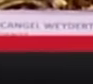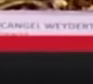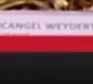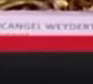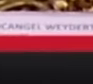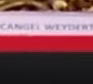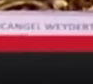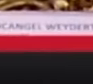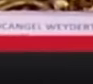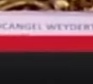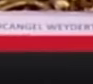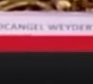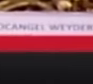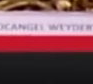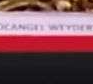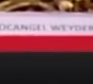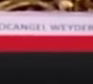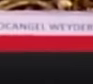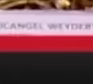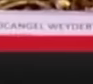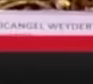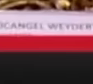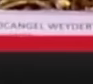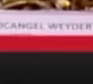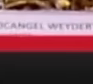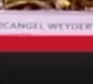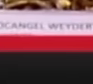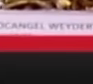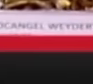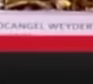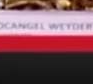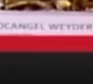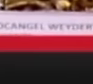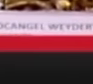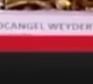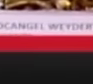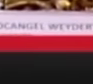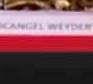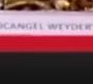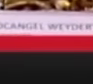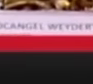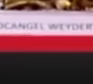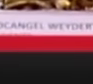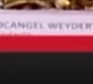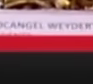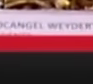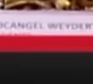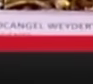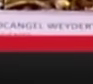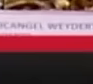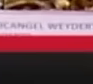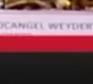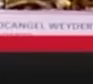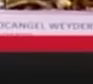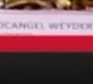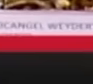hemos destacado acá toda la articulación de la infraestructura que se está dando durante nuestra gestión, muchas que ya